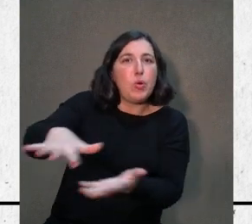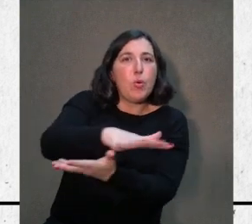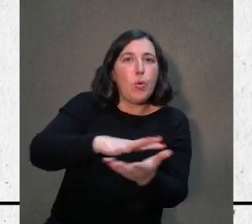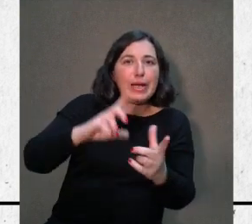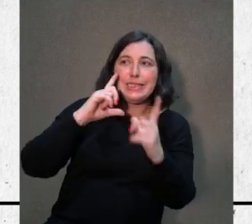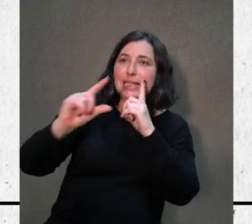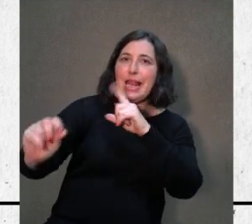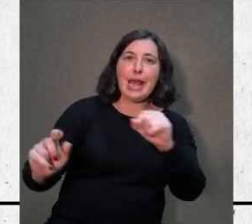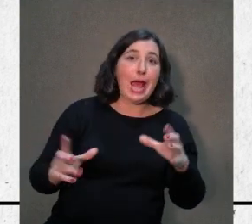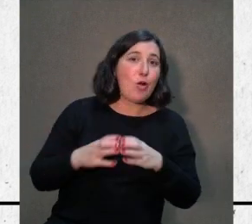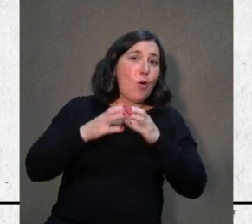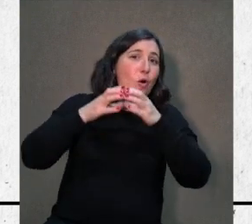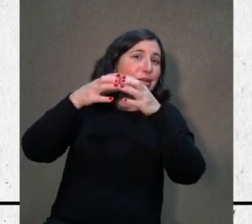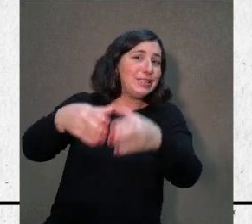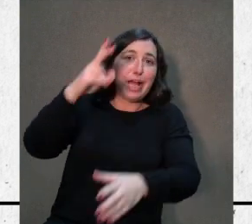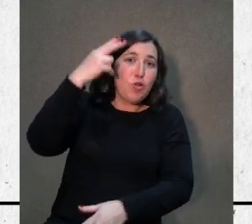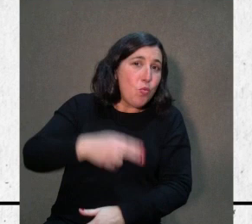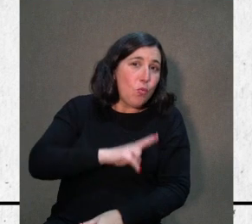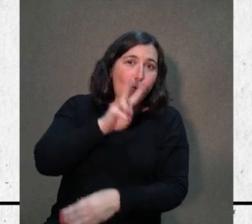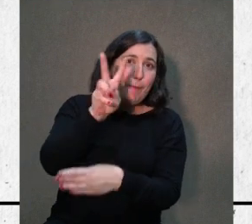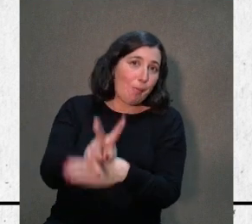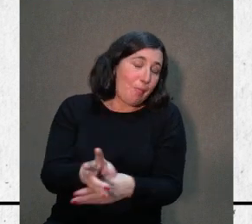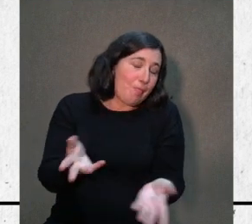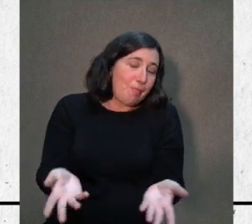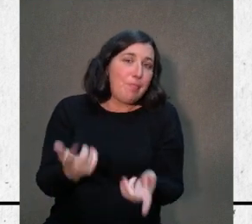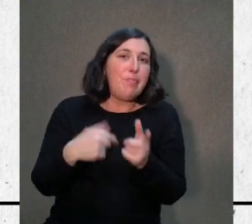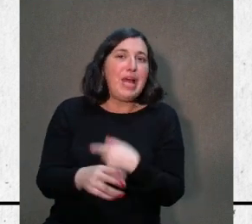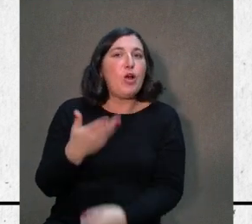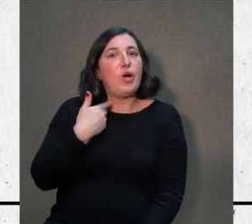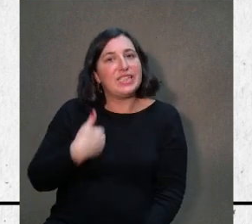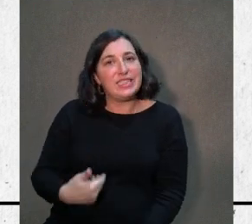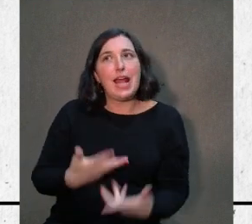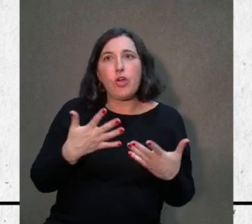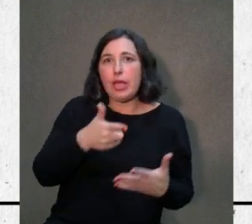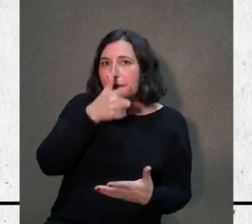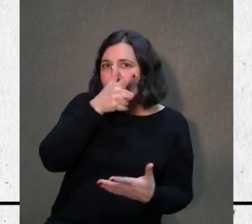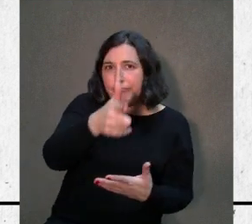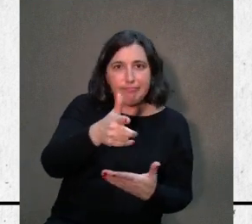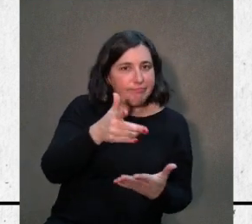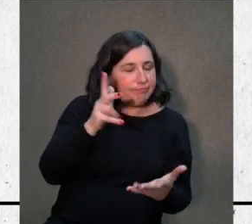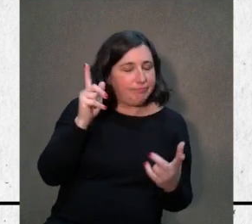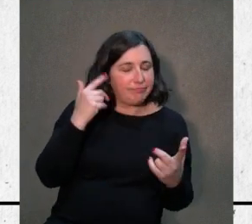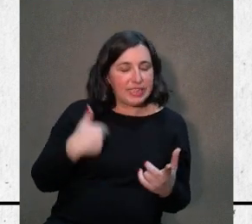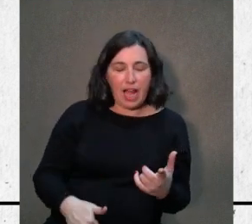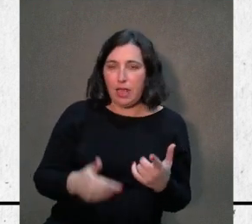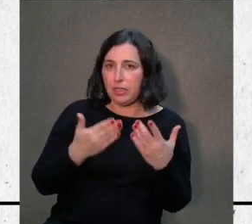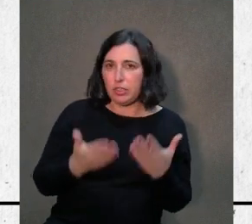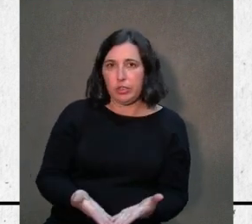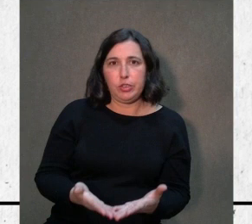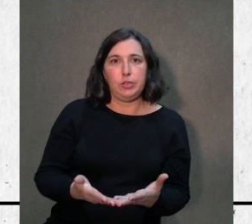recónditos donde a veces la orquesta quizás nunca fue, hasta ahora, ¿no? Pero yo extraño la música en vivo,